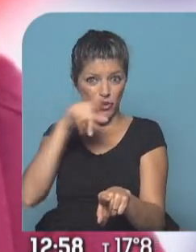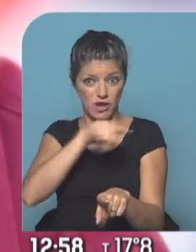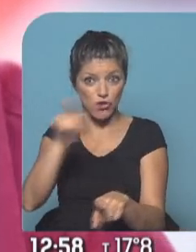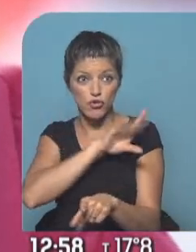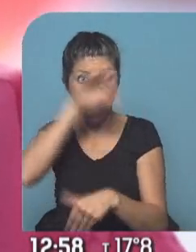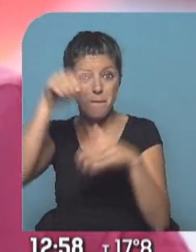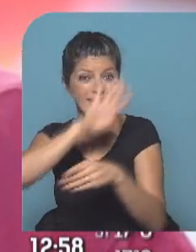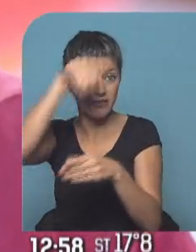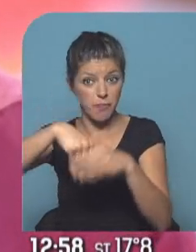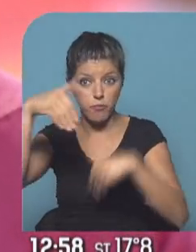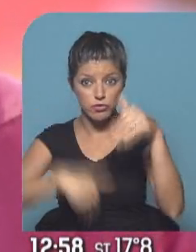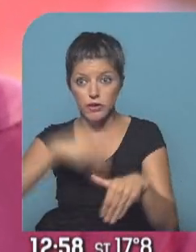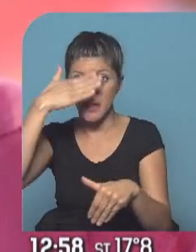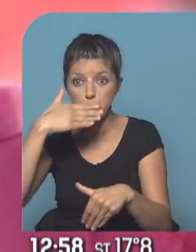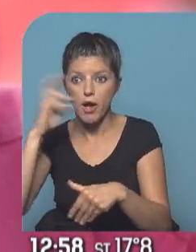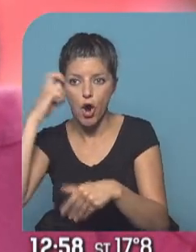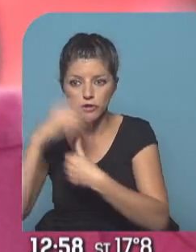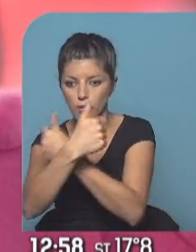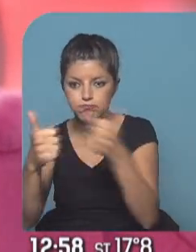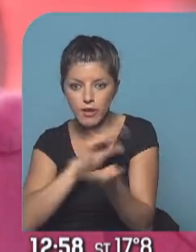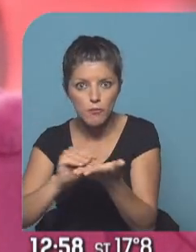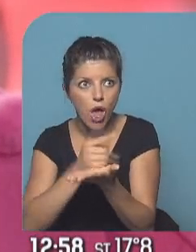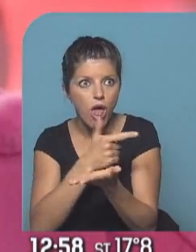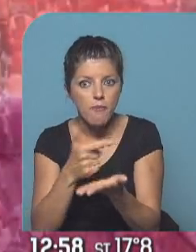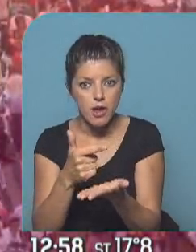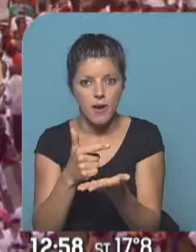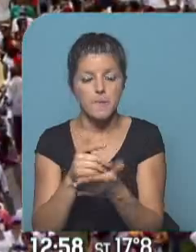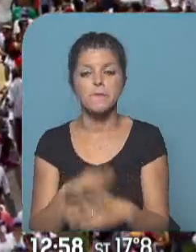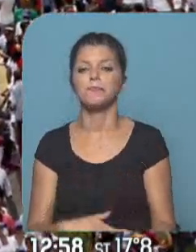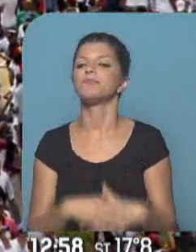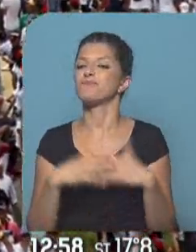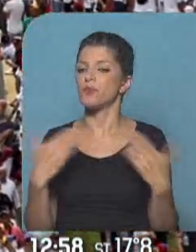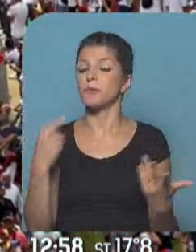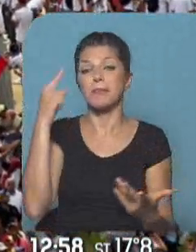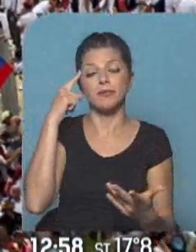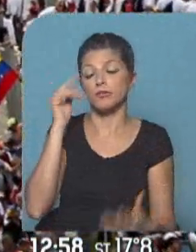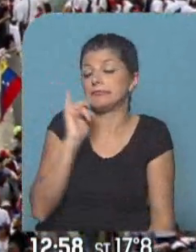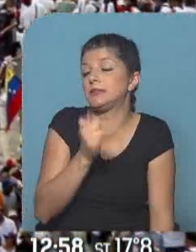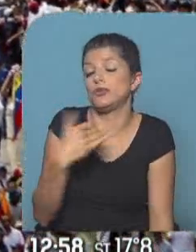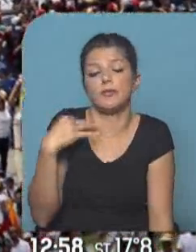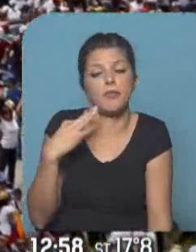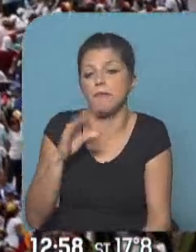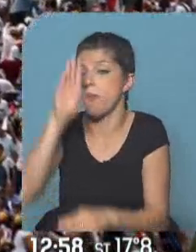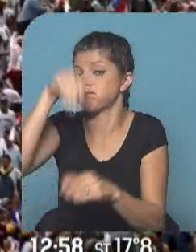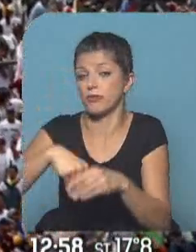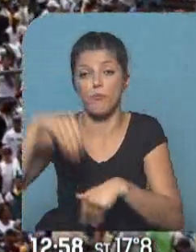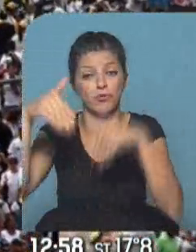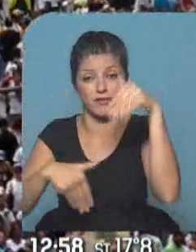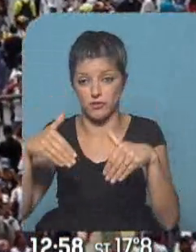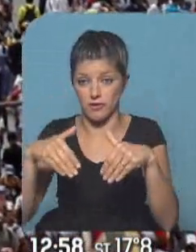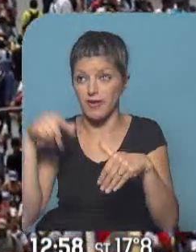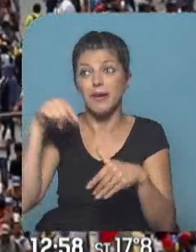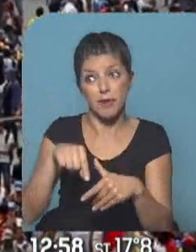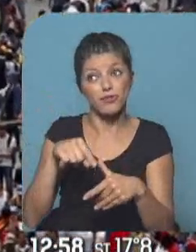diputados. Entonces triunfó la vía como más sensata de ir como sea, pero como sea implica, bueno, un escenario